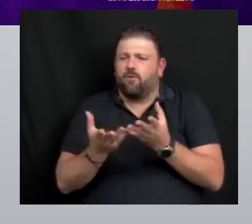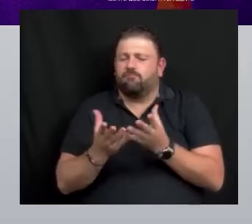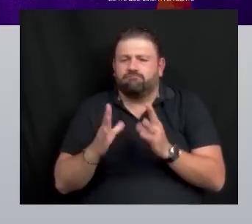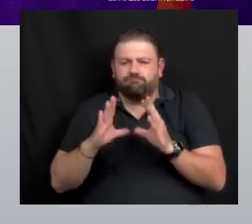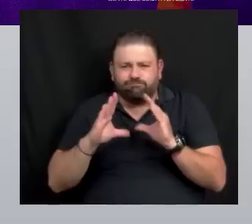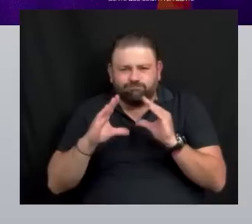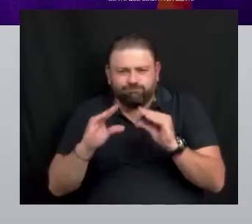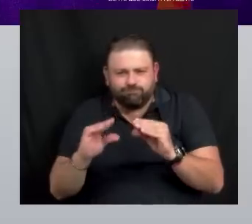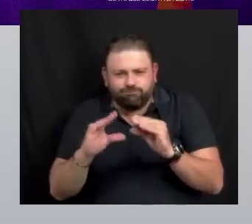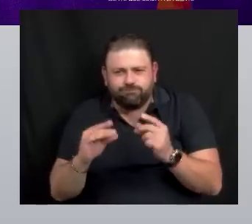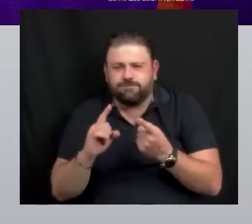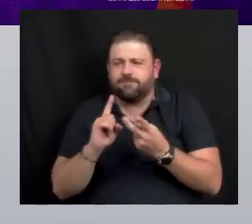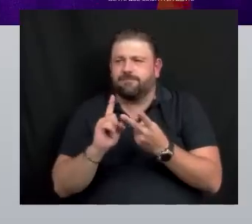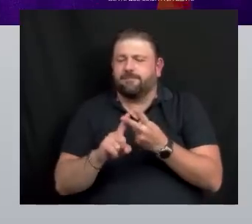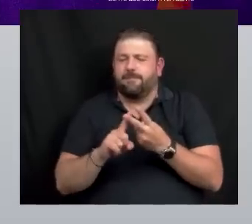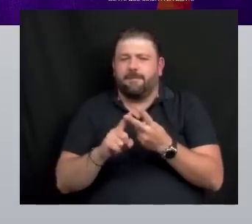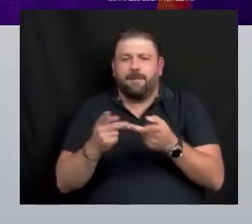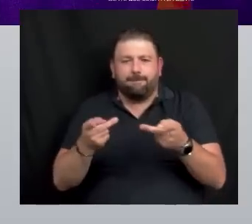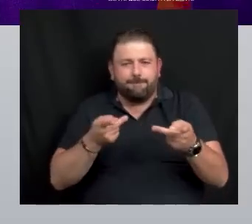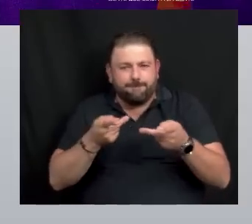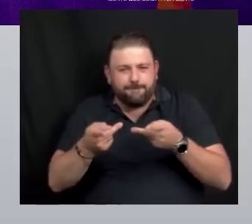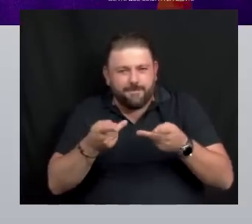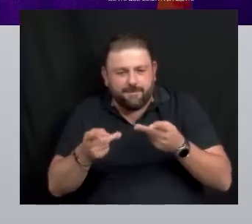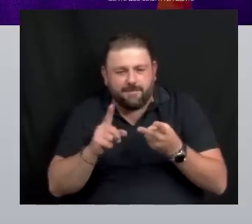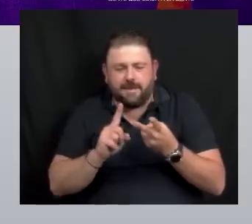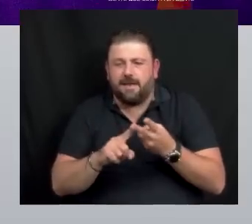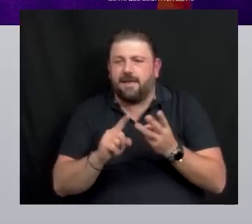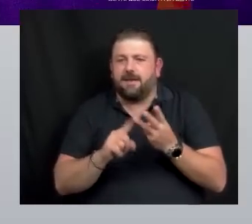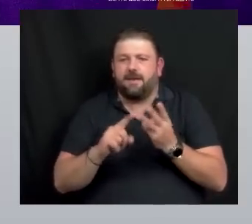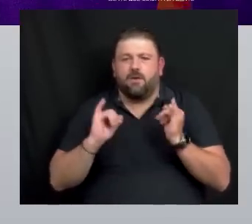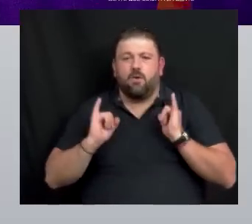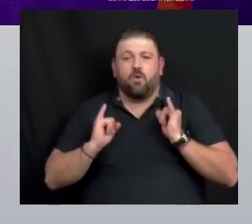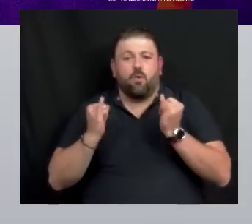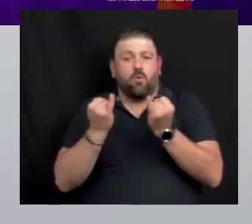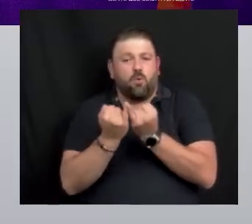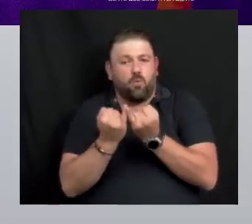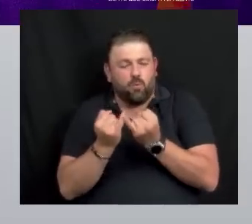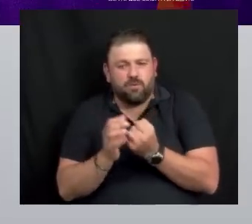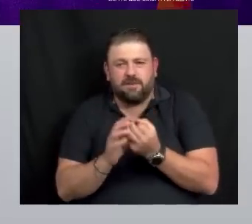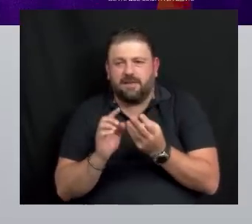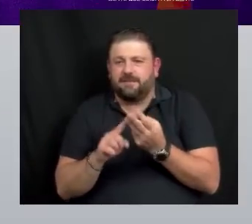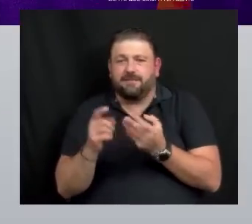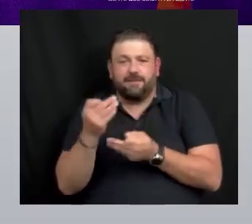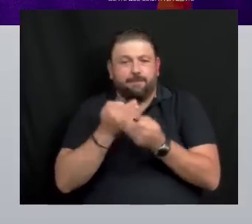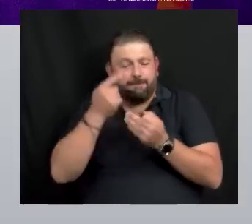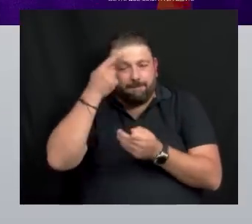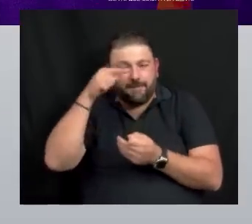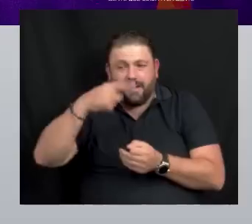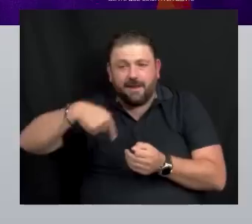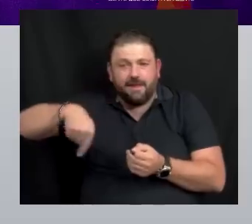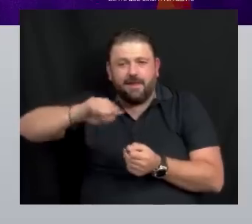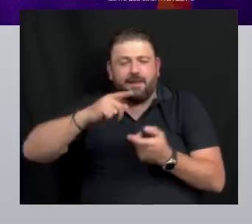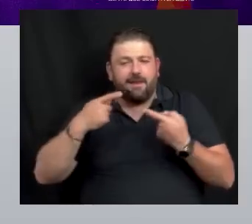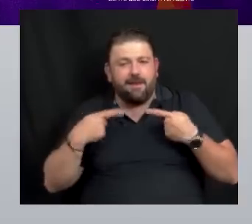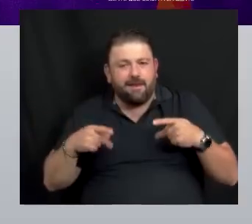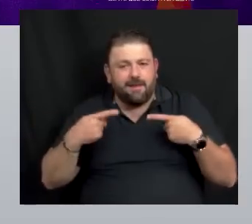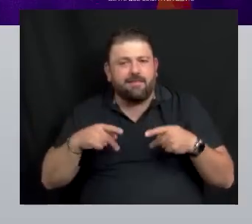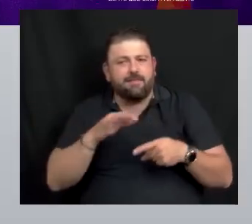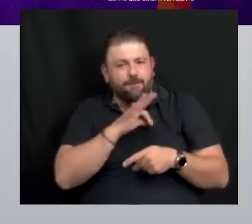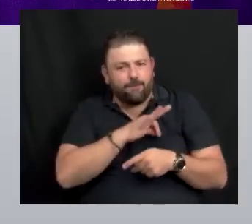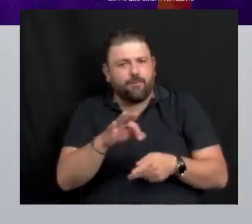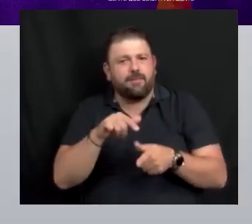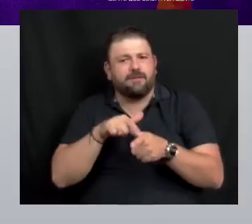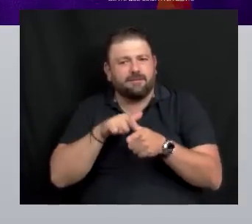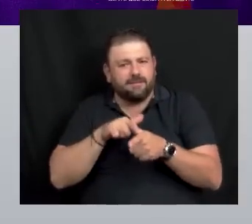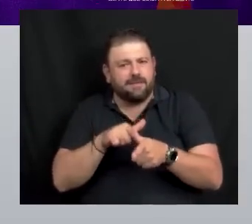decir juntas informativas que le den cada vez a la gente mucho más herramientas y emoción para seguir. Así es. Por eso,